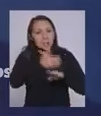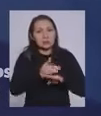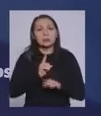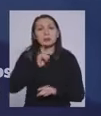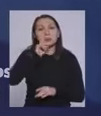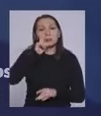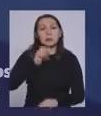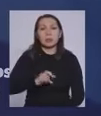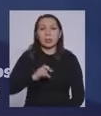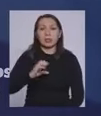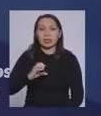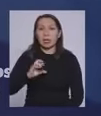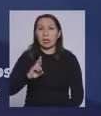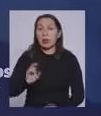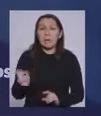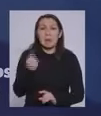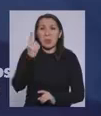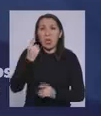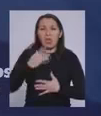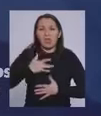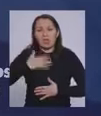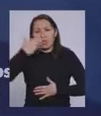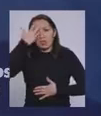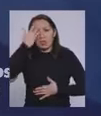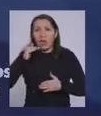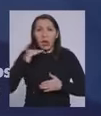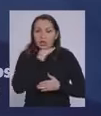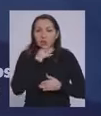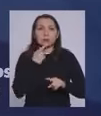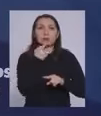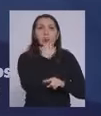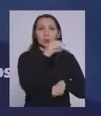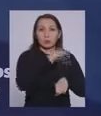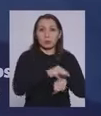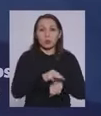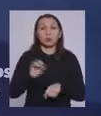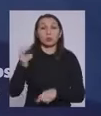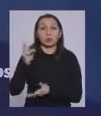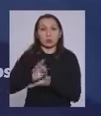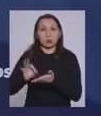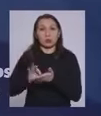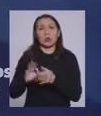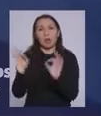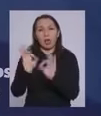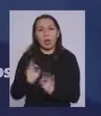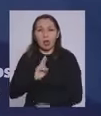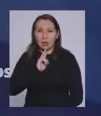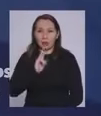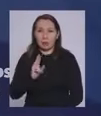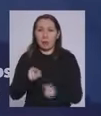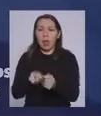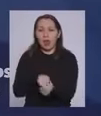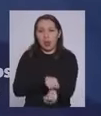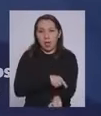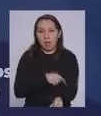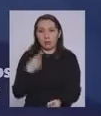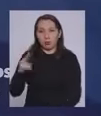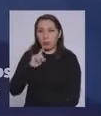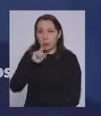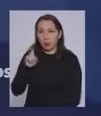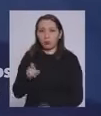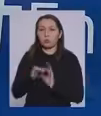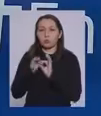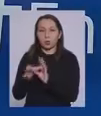PCR ante el primer síntoma. El subsecretario Zúñiga va a responder con más extensión su pregunta.